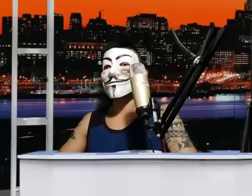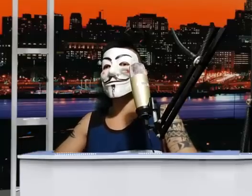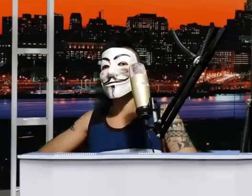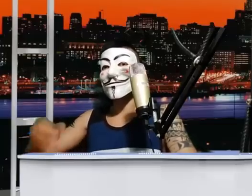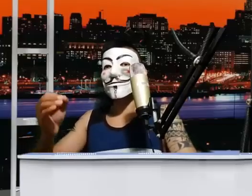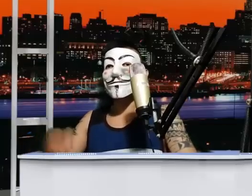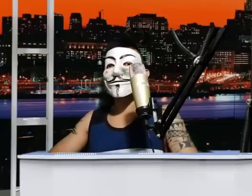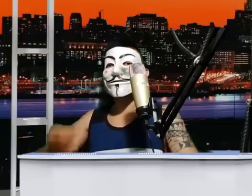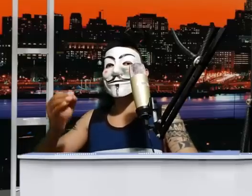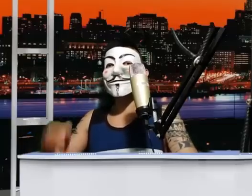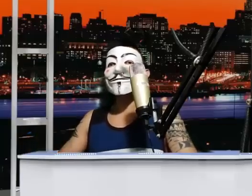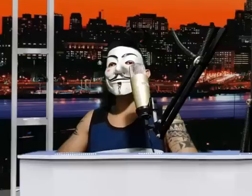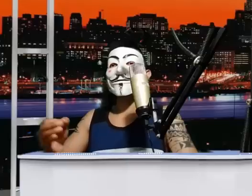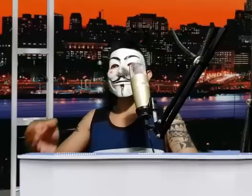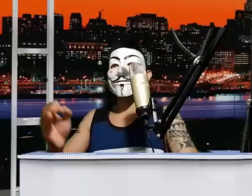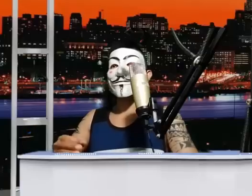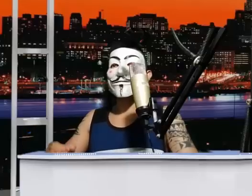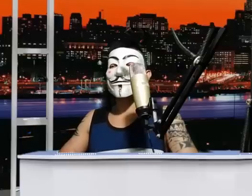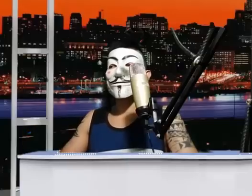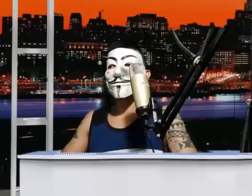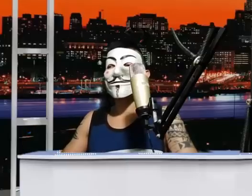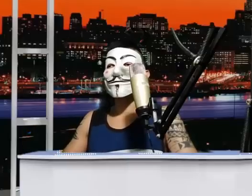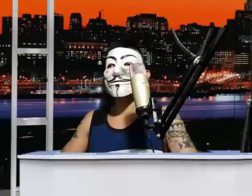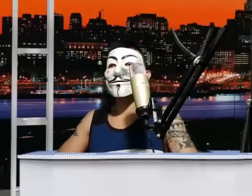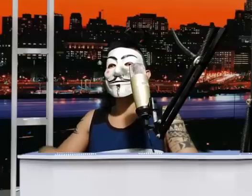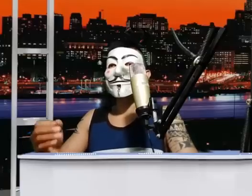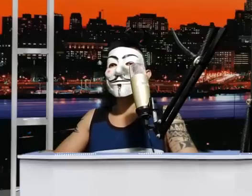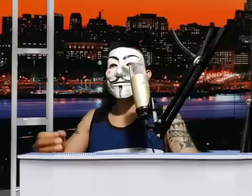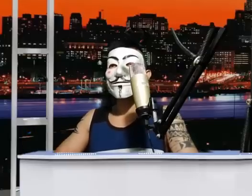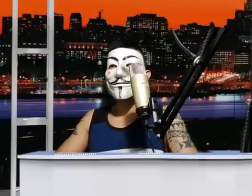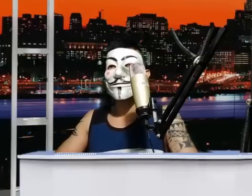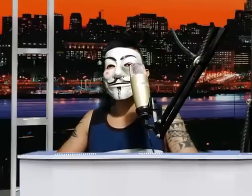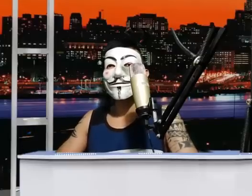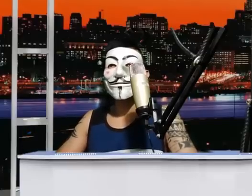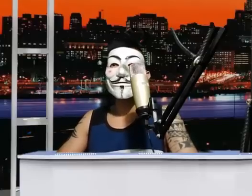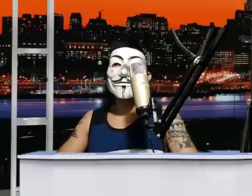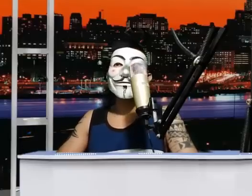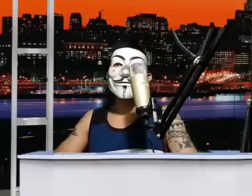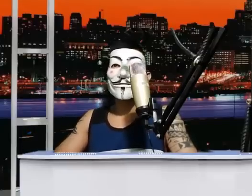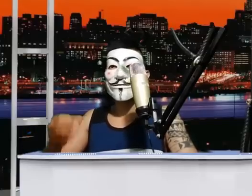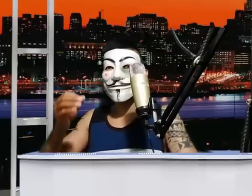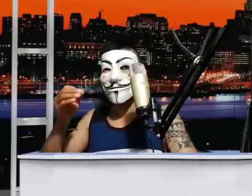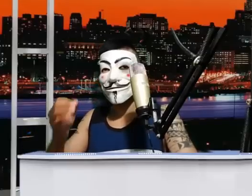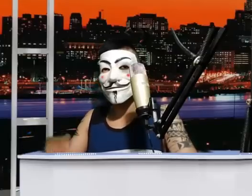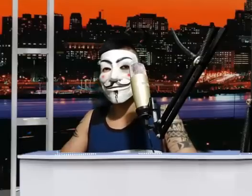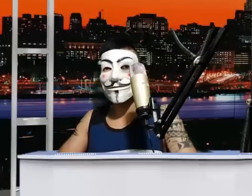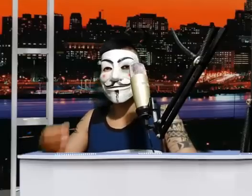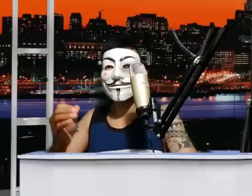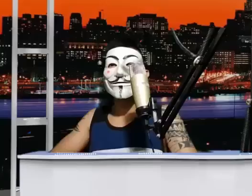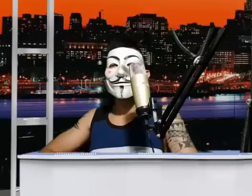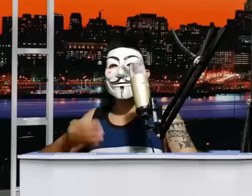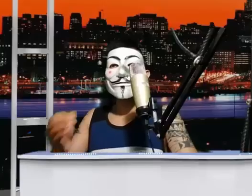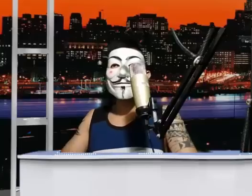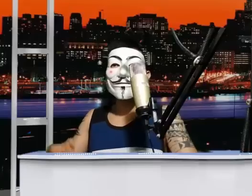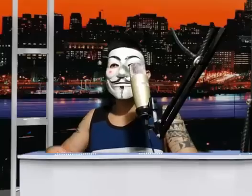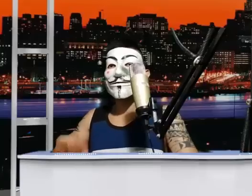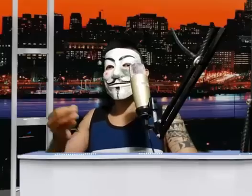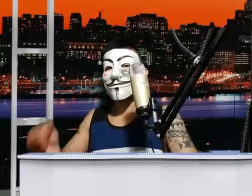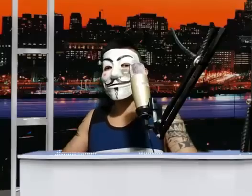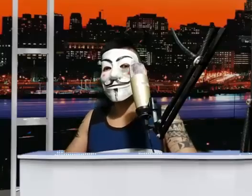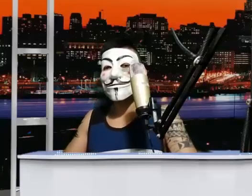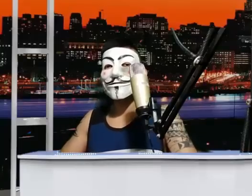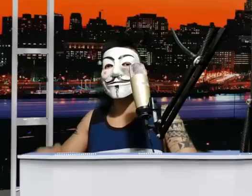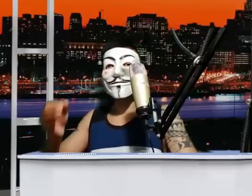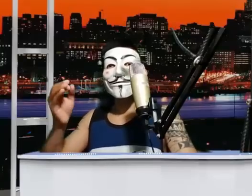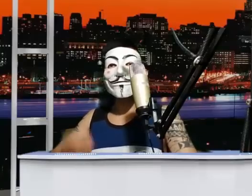Sí, señores, los van a eliminar de forma democrática, y también están pidiendo de que todas las personas que han seguido